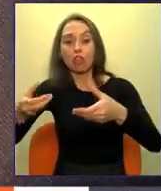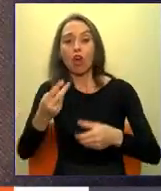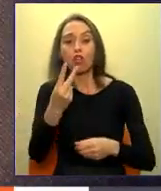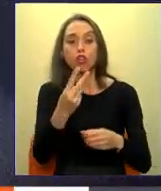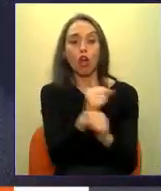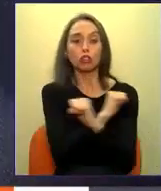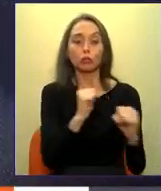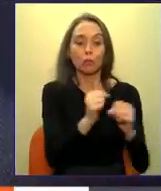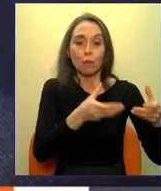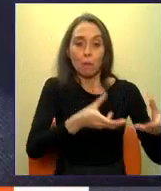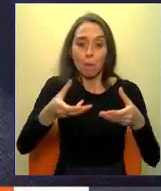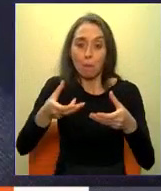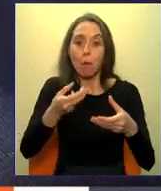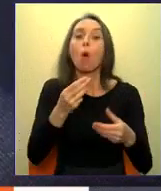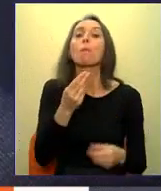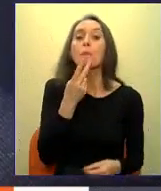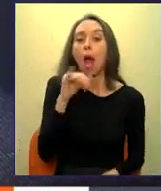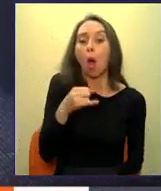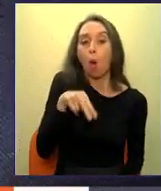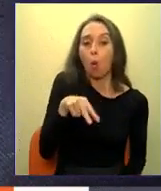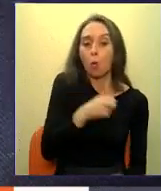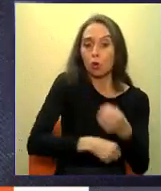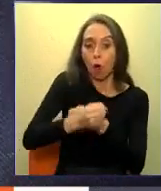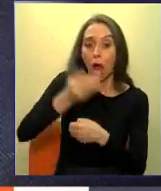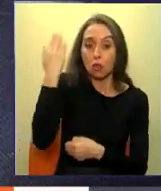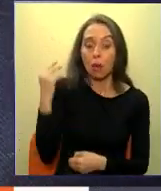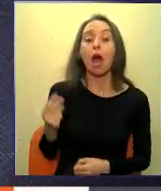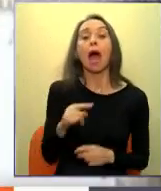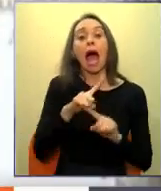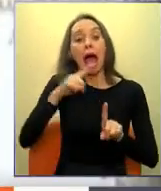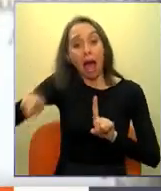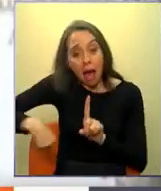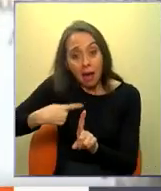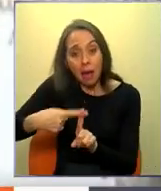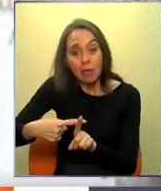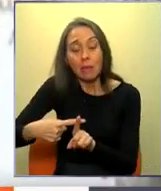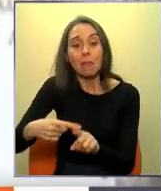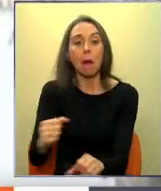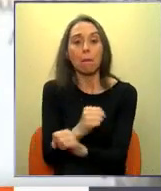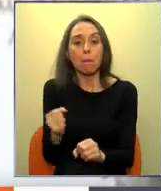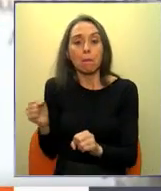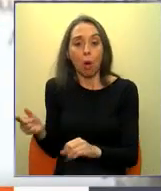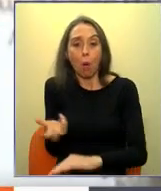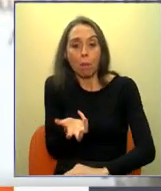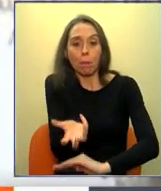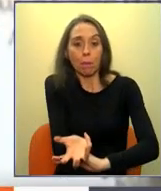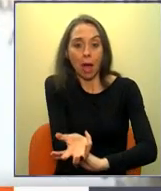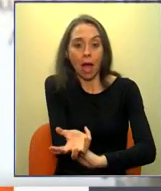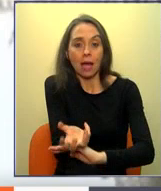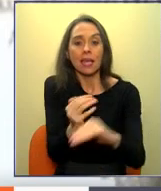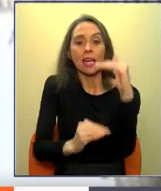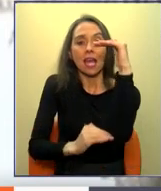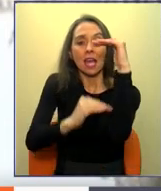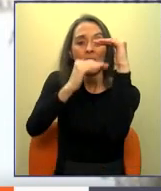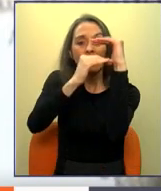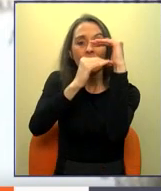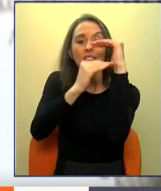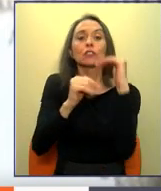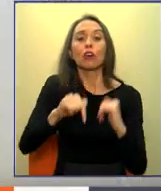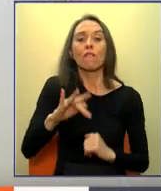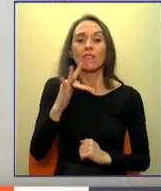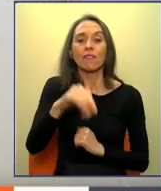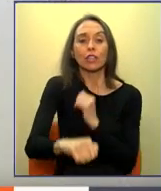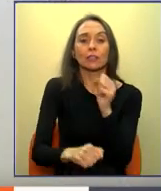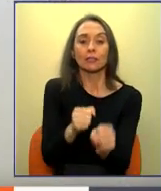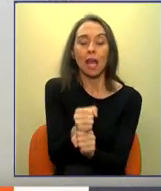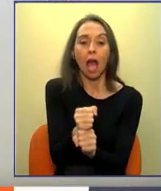dos artefactos explosivos puestos y detonados en el edificio Tánica en Vitacura en febrero de este año. Hasta este